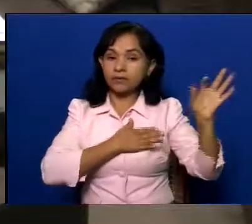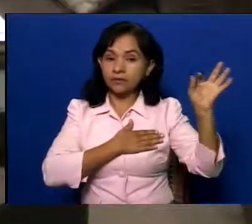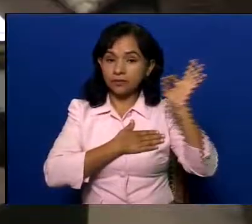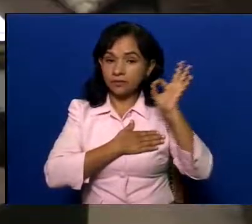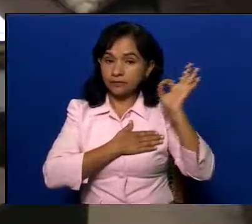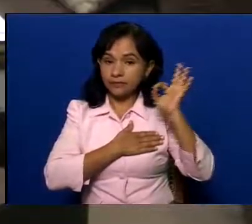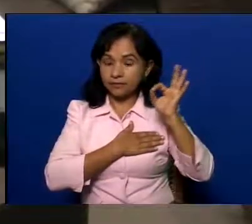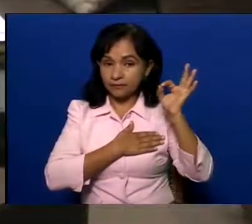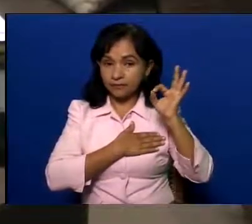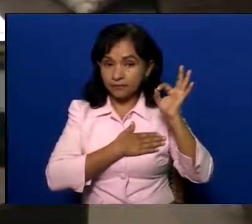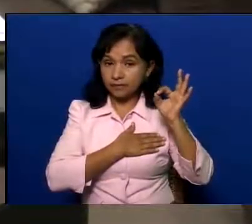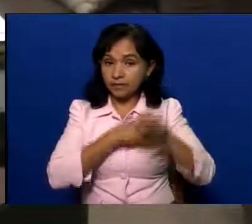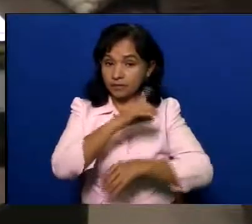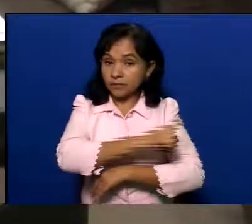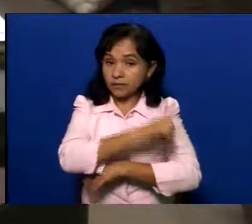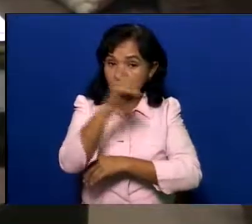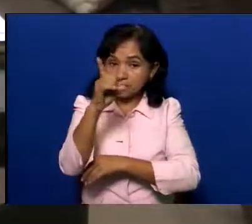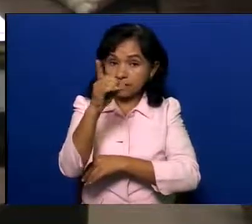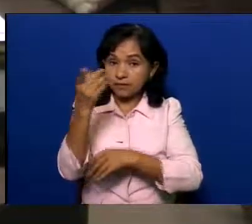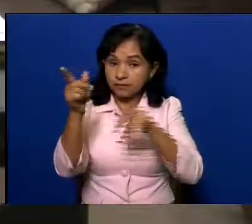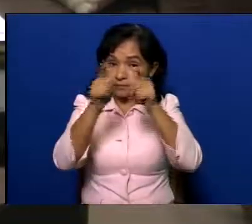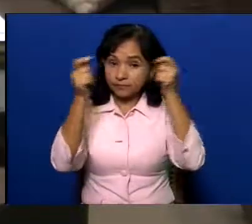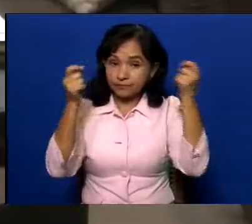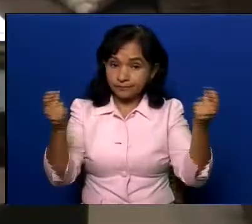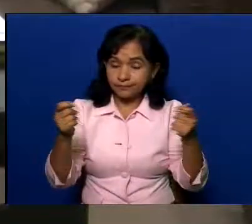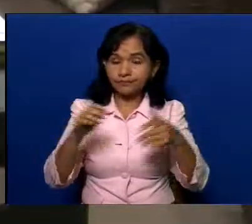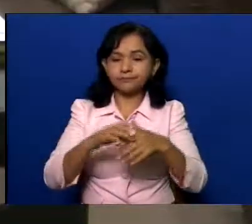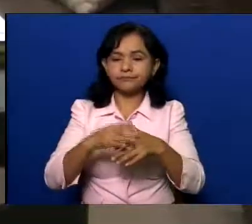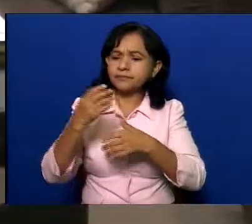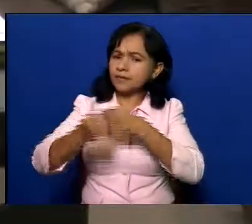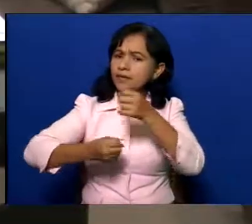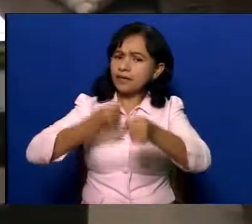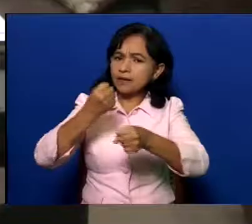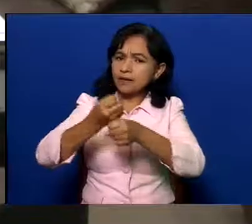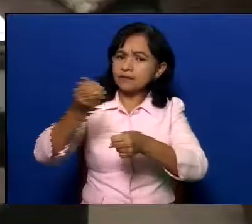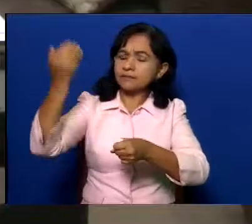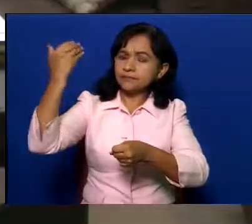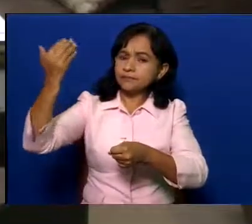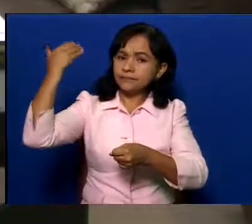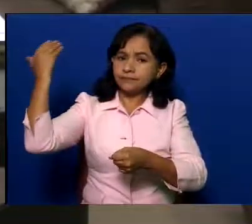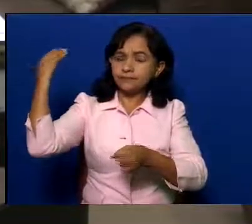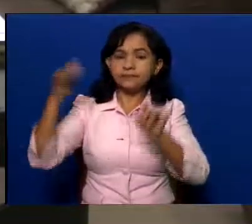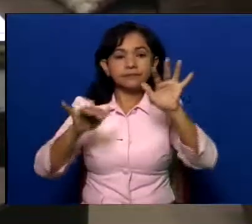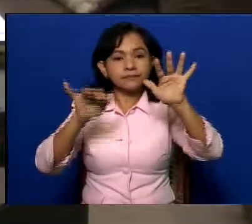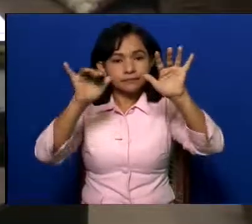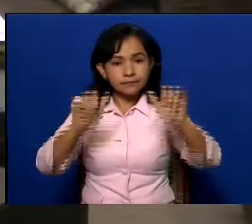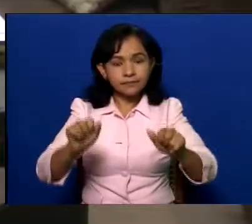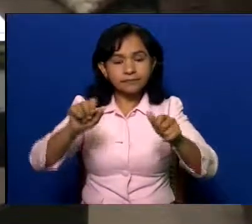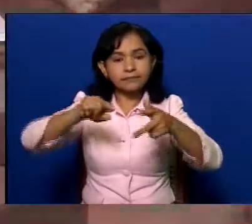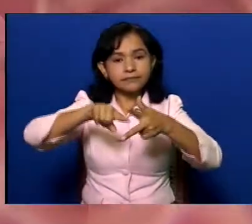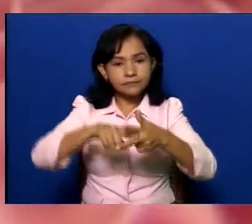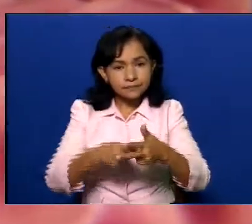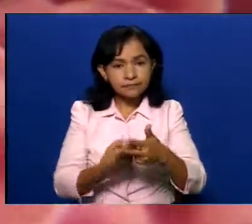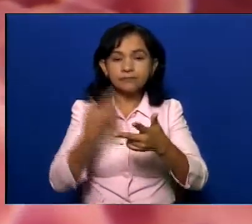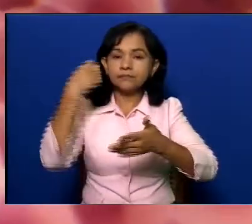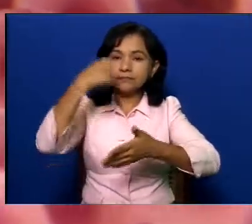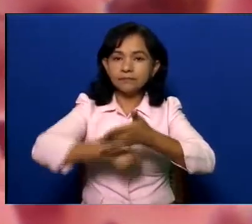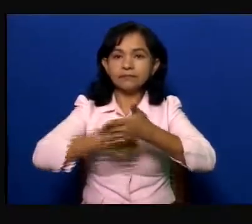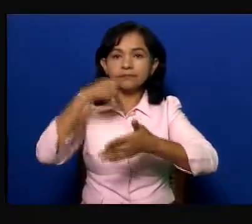4 de febrero que se conmemora. En los últimos años se ha venido también desarrollando un